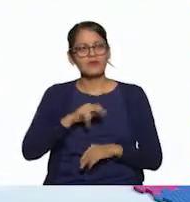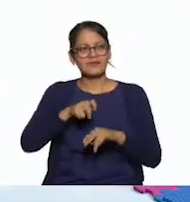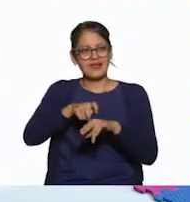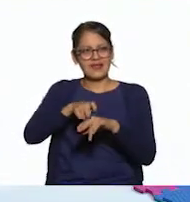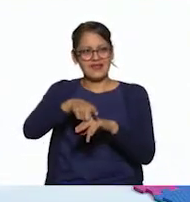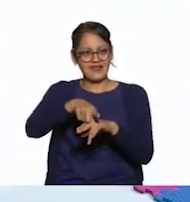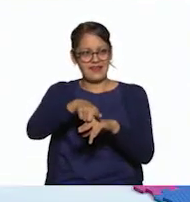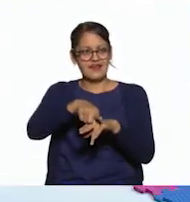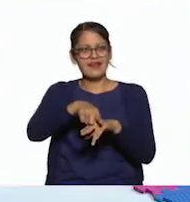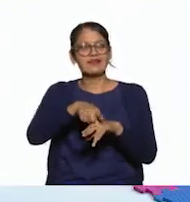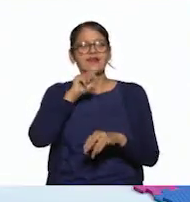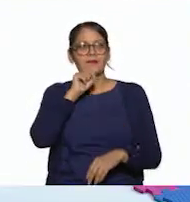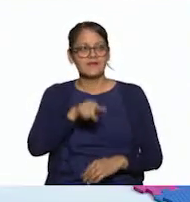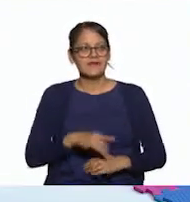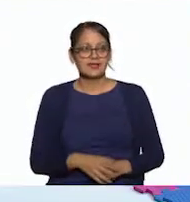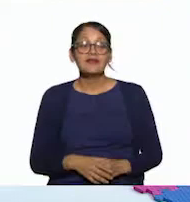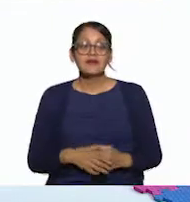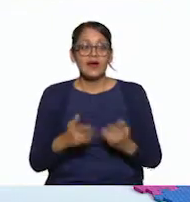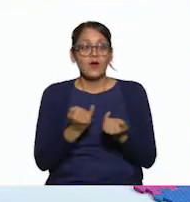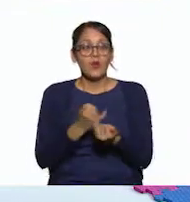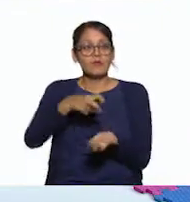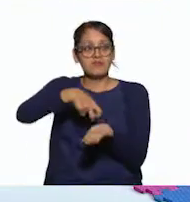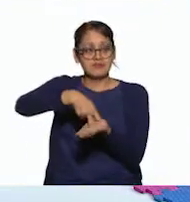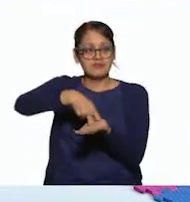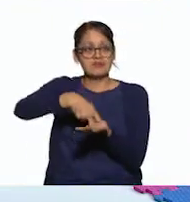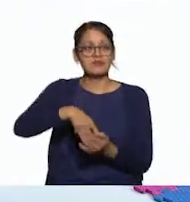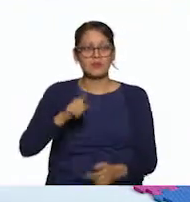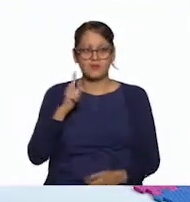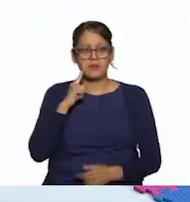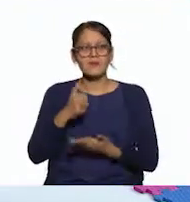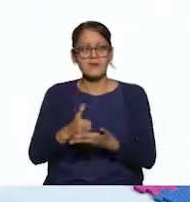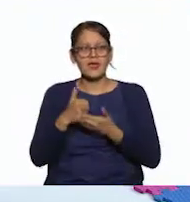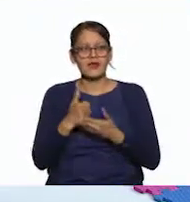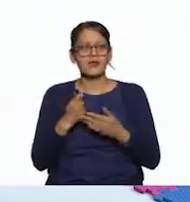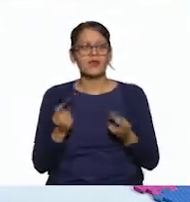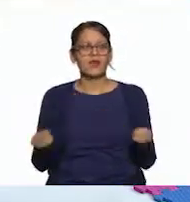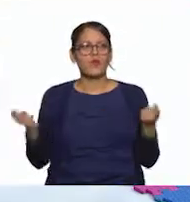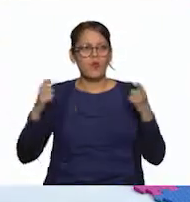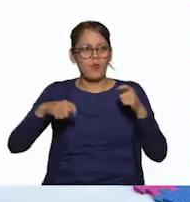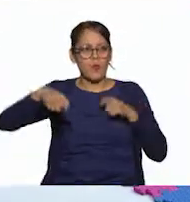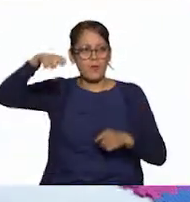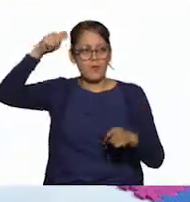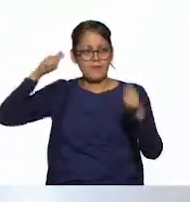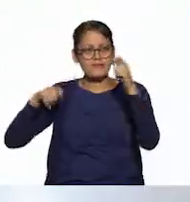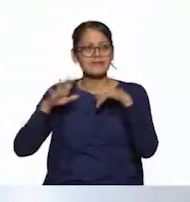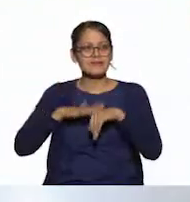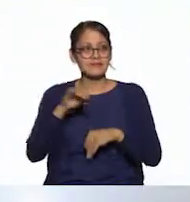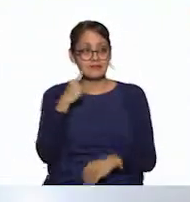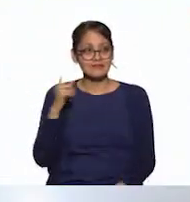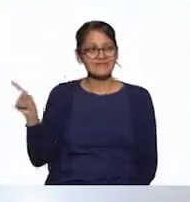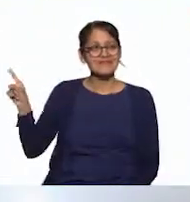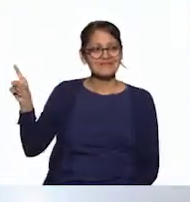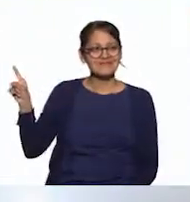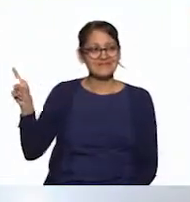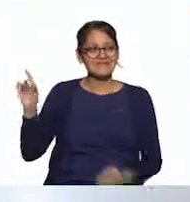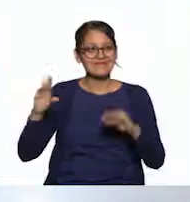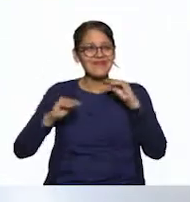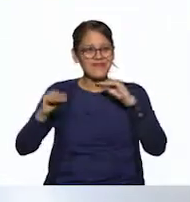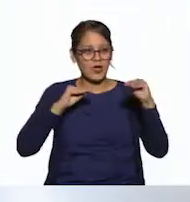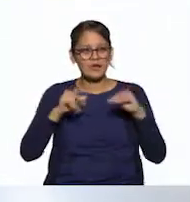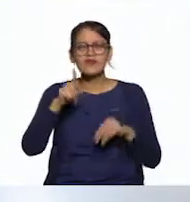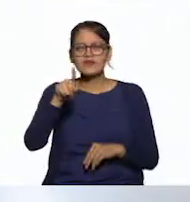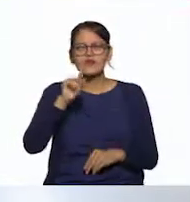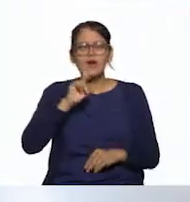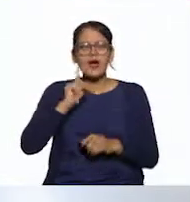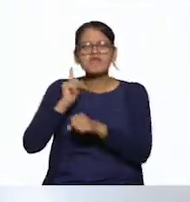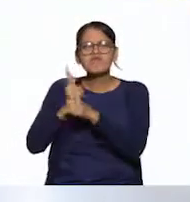piernita cruzada. Sí, porque sí, además esto puede ser que me dé para hacer otros movimientos. Exactamente. Tal vez me puedo empezar a mover aquí. Puedes ir